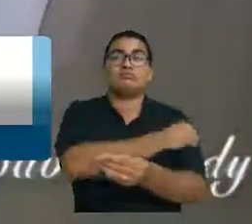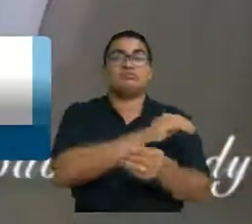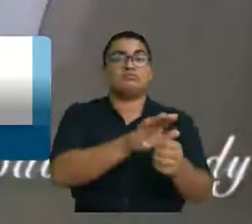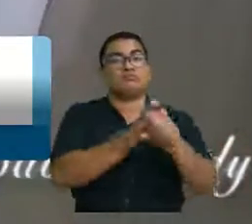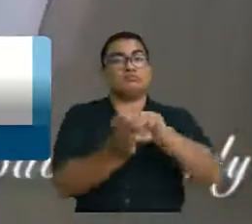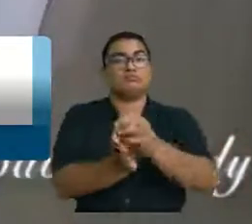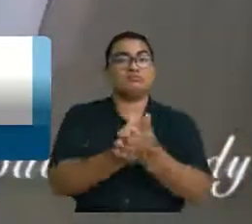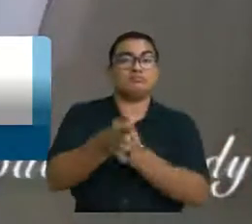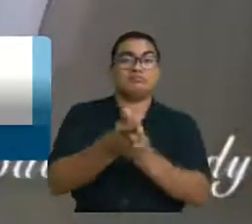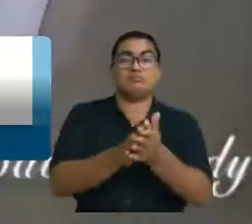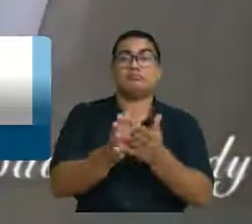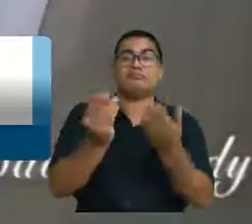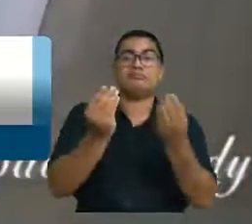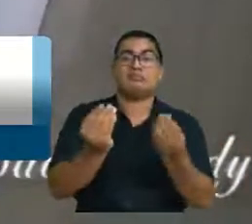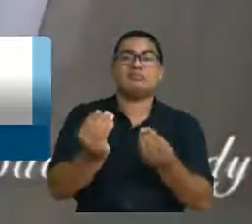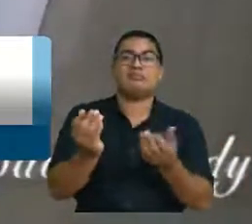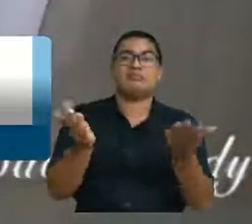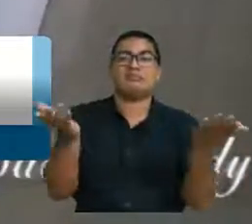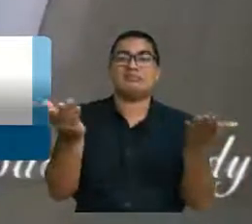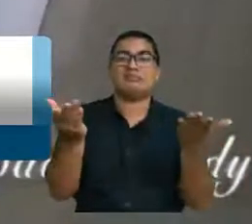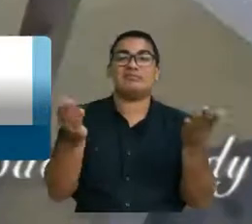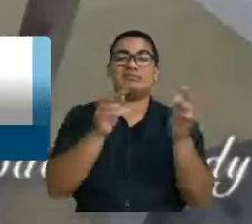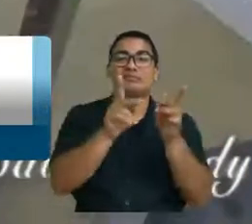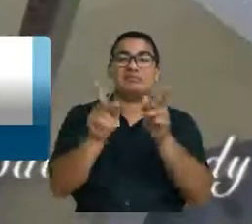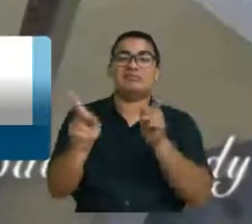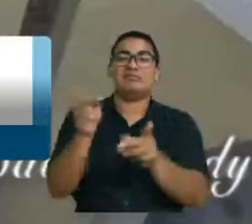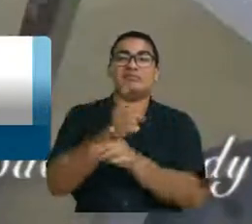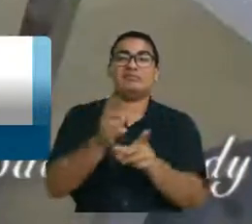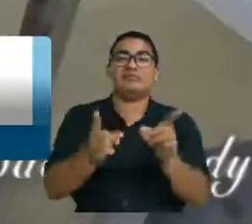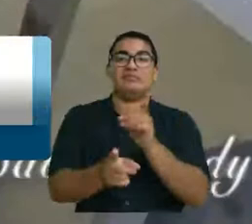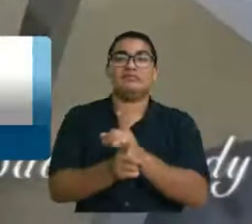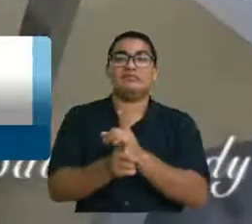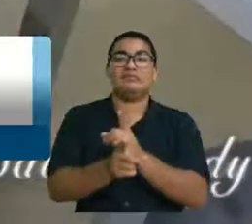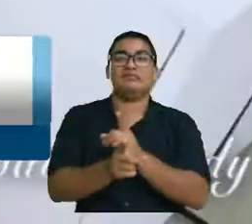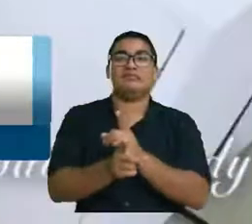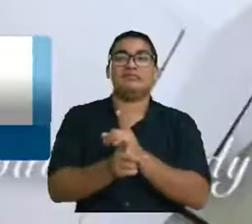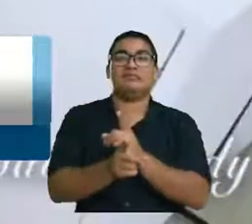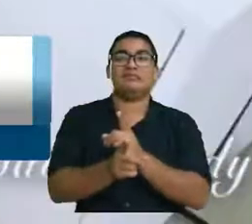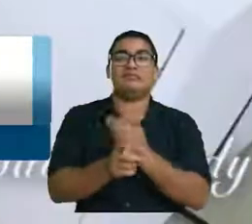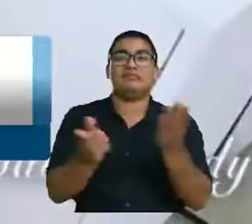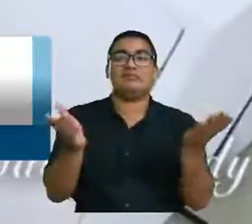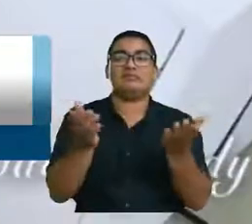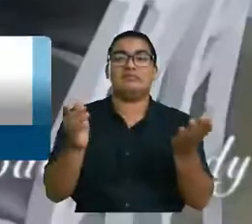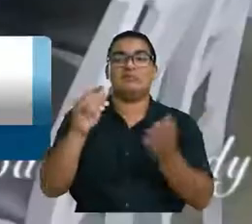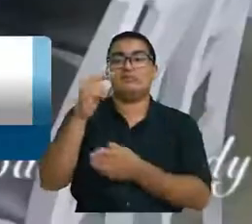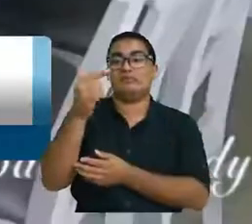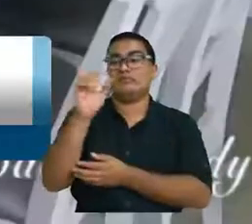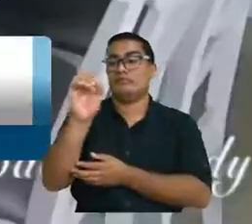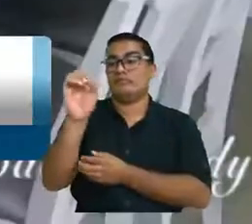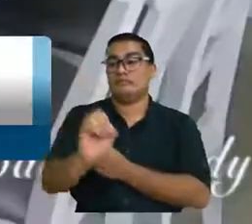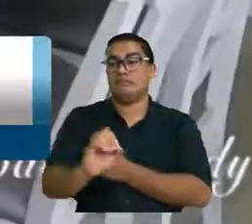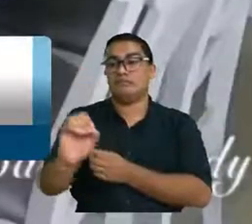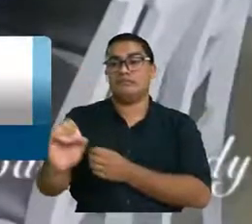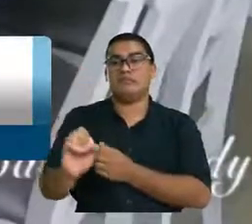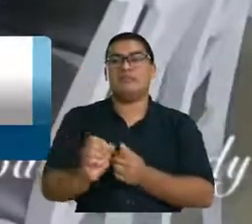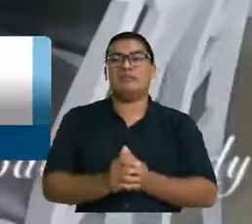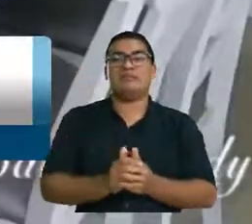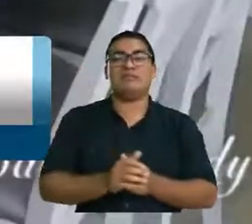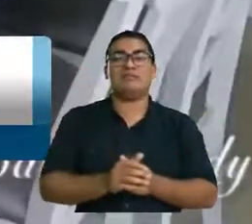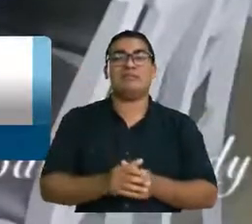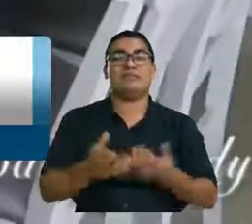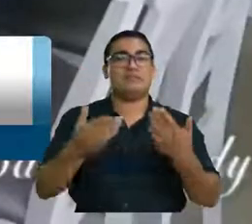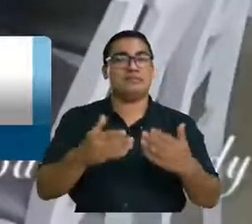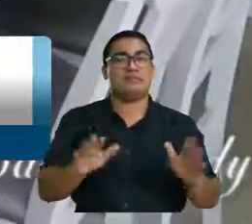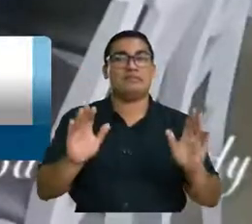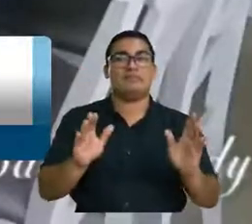El alcohol gel que nosotros debemos utilizar es el alcohol gel del 70%. Generalmente